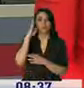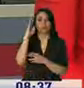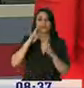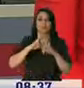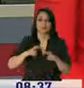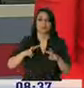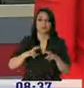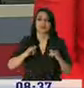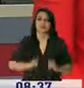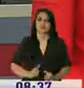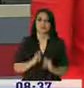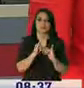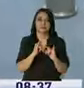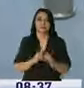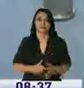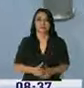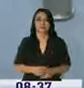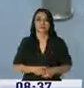caso.